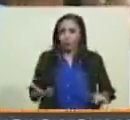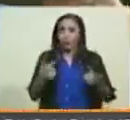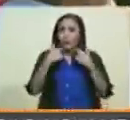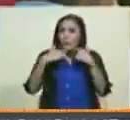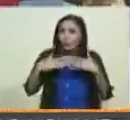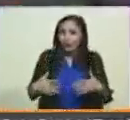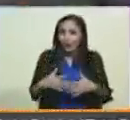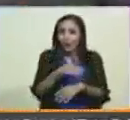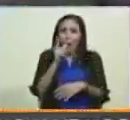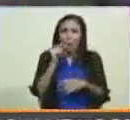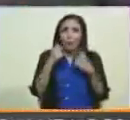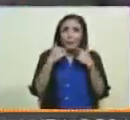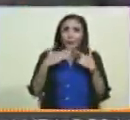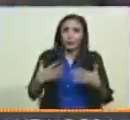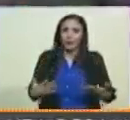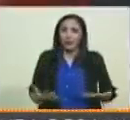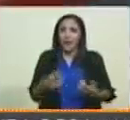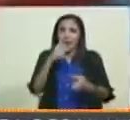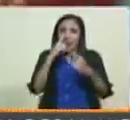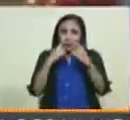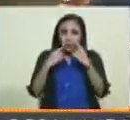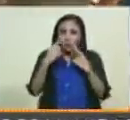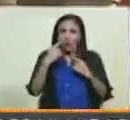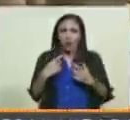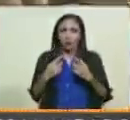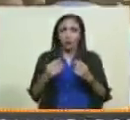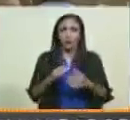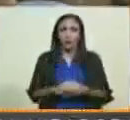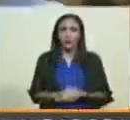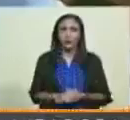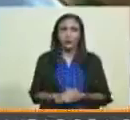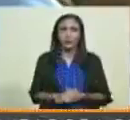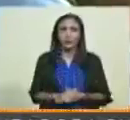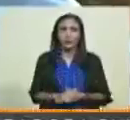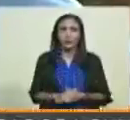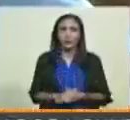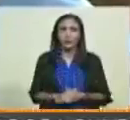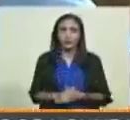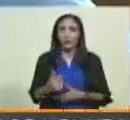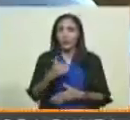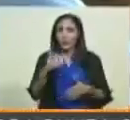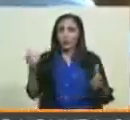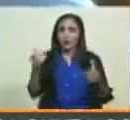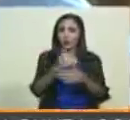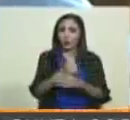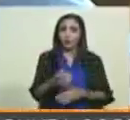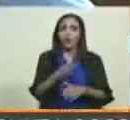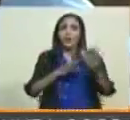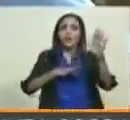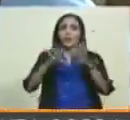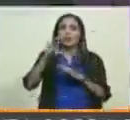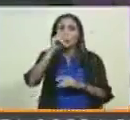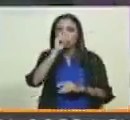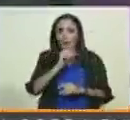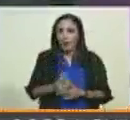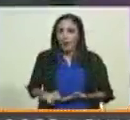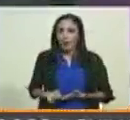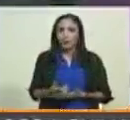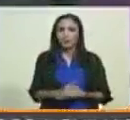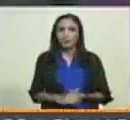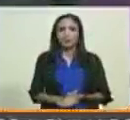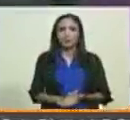mi hija. Deja de llorar. Ese va a aparecer, 14 años.